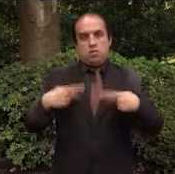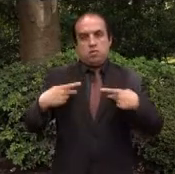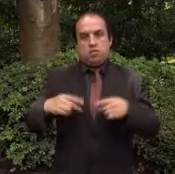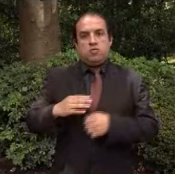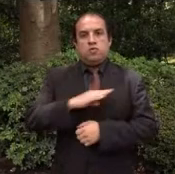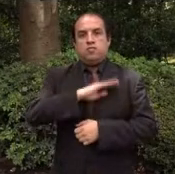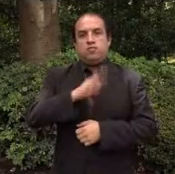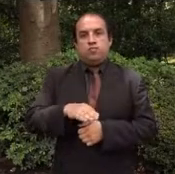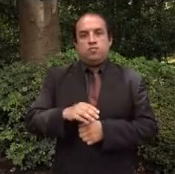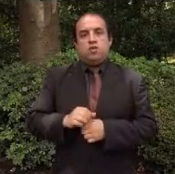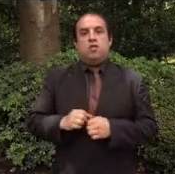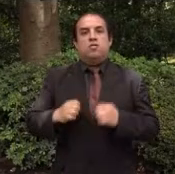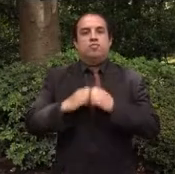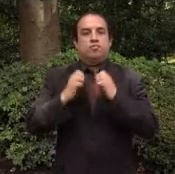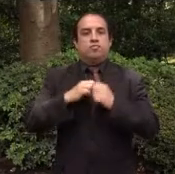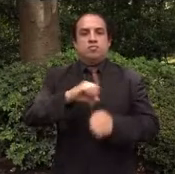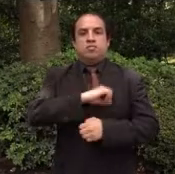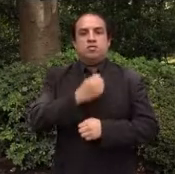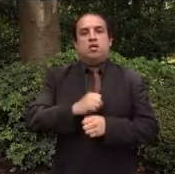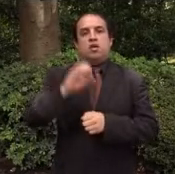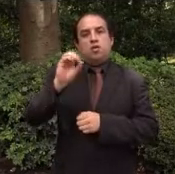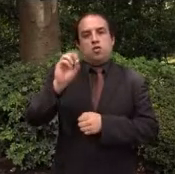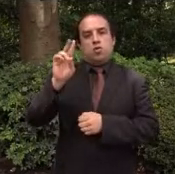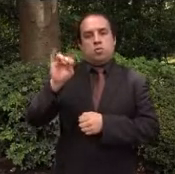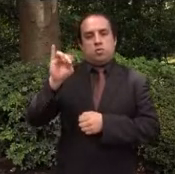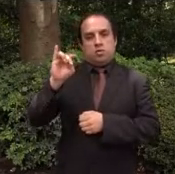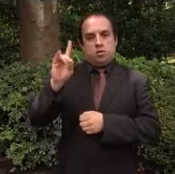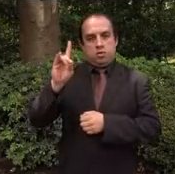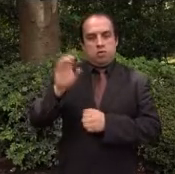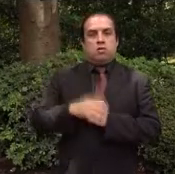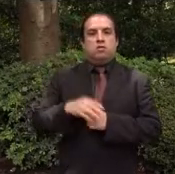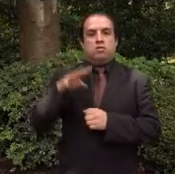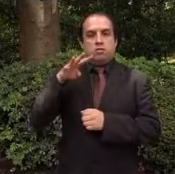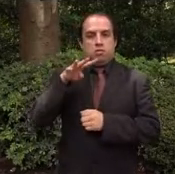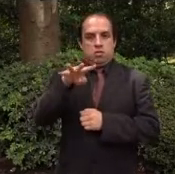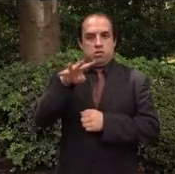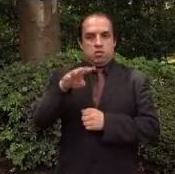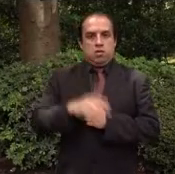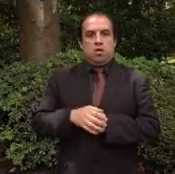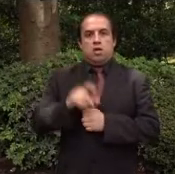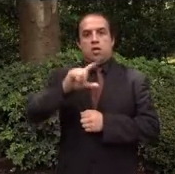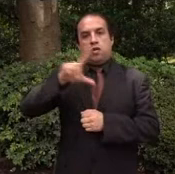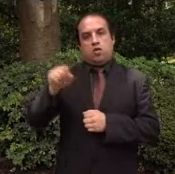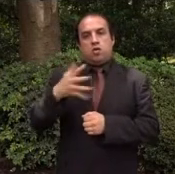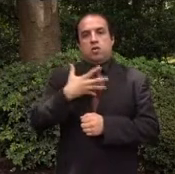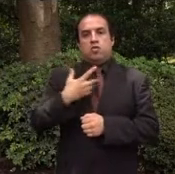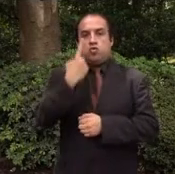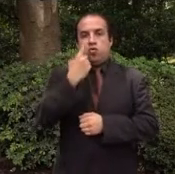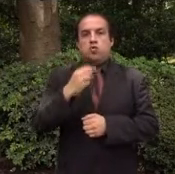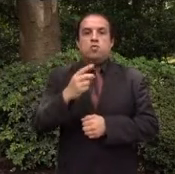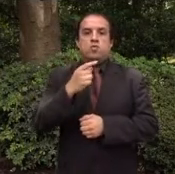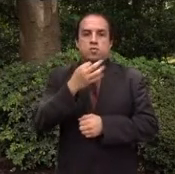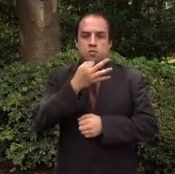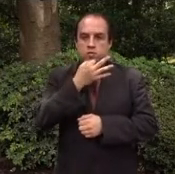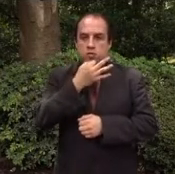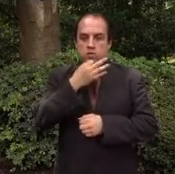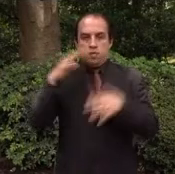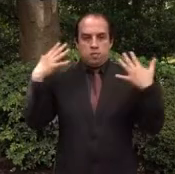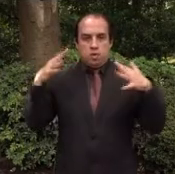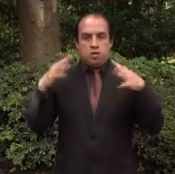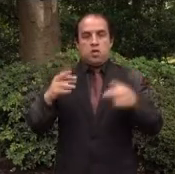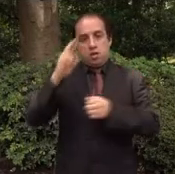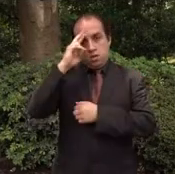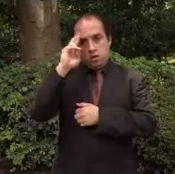COVID-19. Posteriormente, brindaremos un minuto de aplauso en reconocimiento a todo el personal de salud que se encuentra